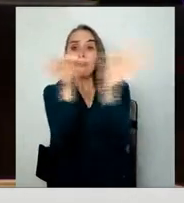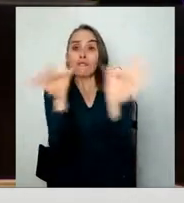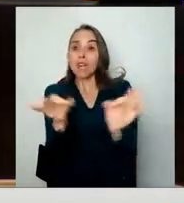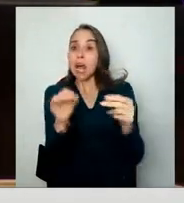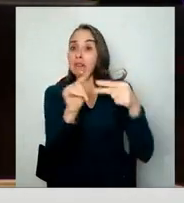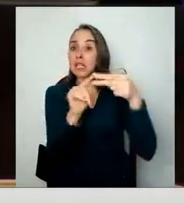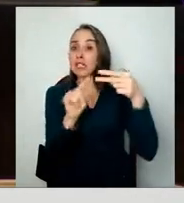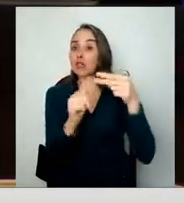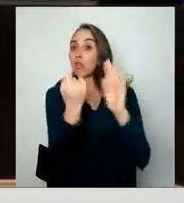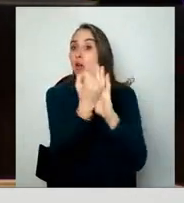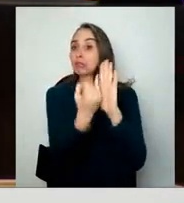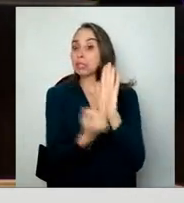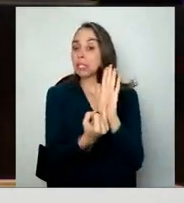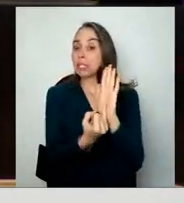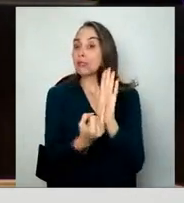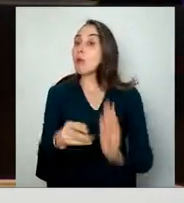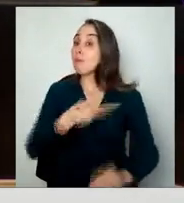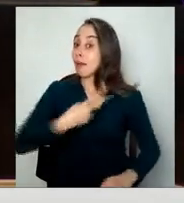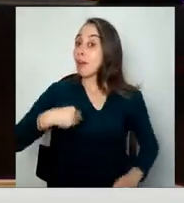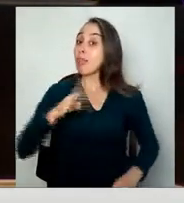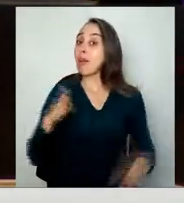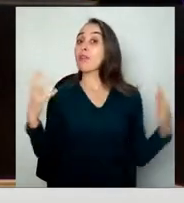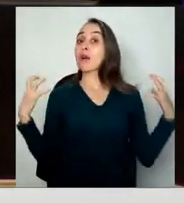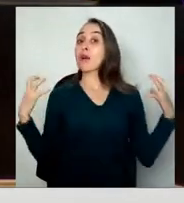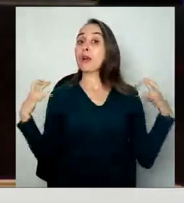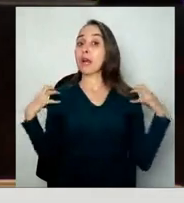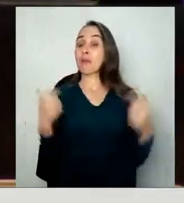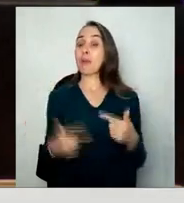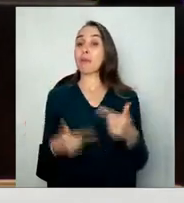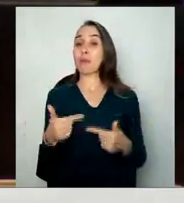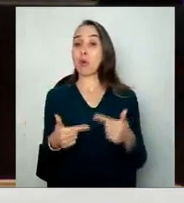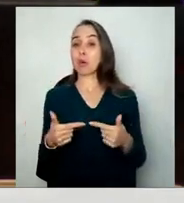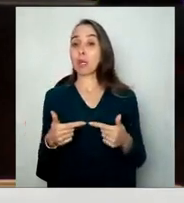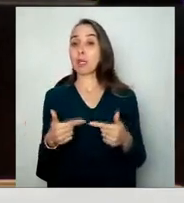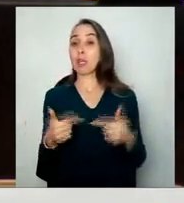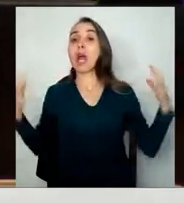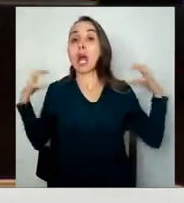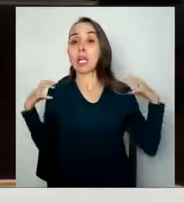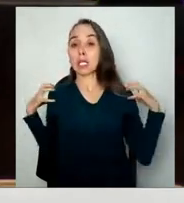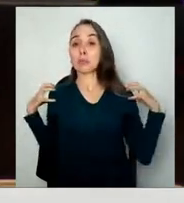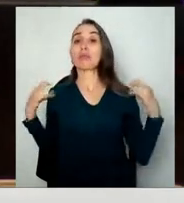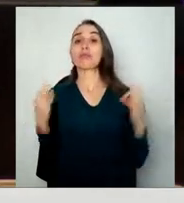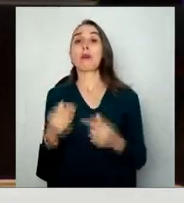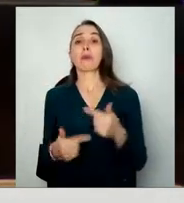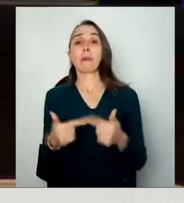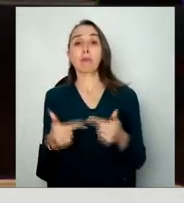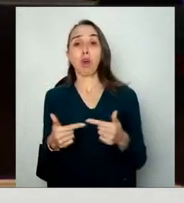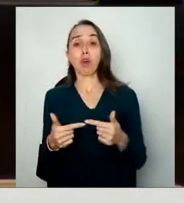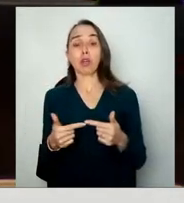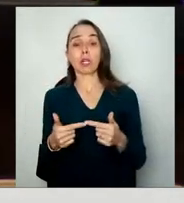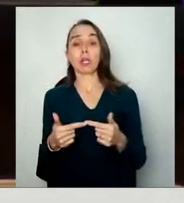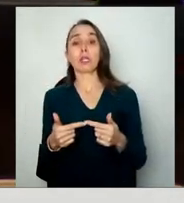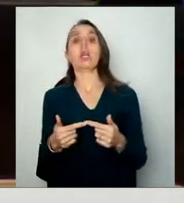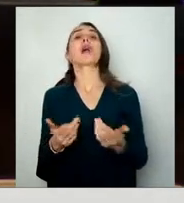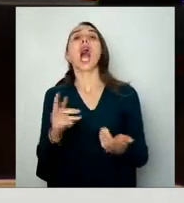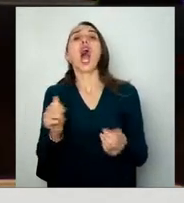de de responsabilidad política y de responsabilidad política con el estado de chile del cual somos integrantes